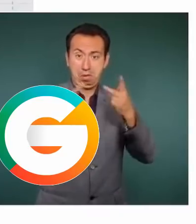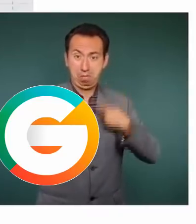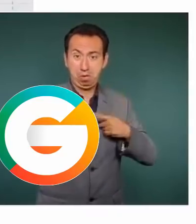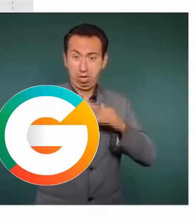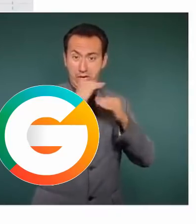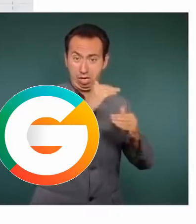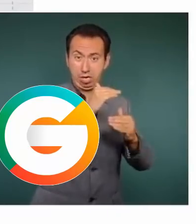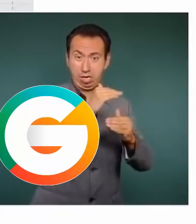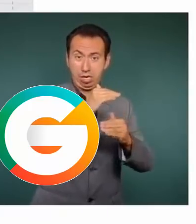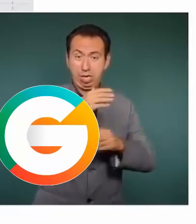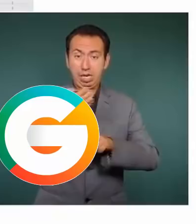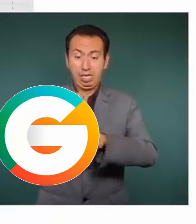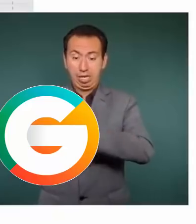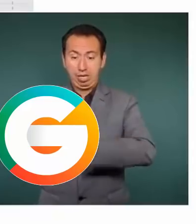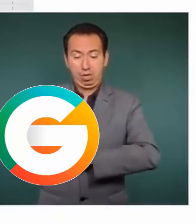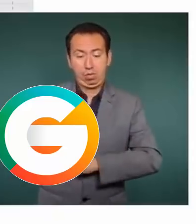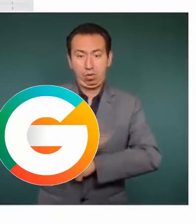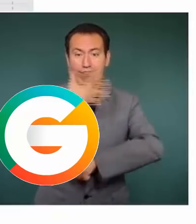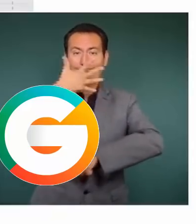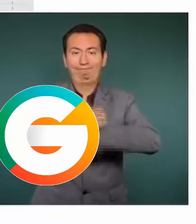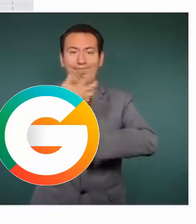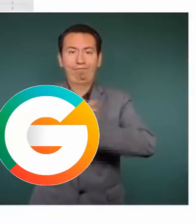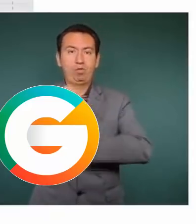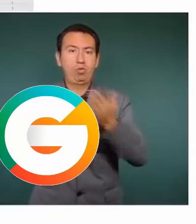ocupa el quinto lugar, con